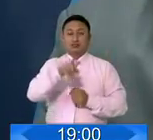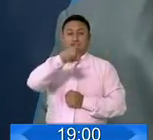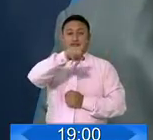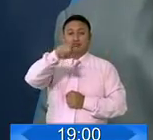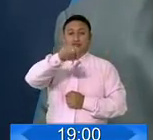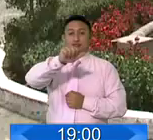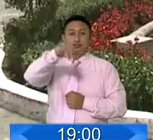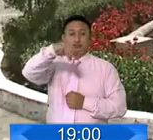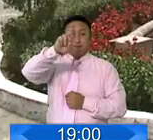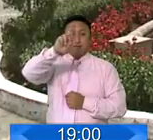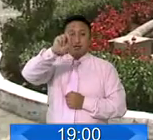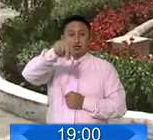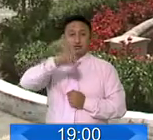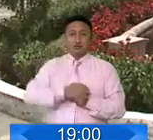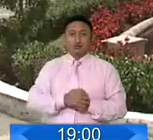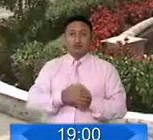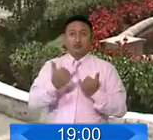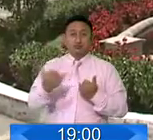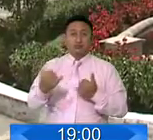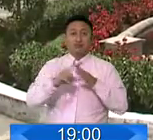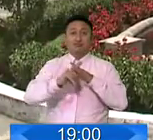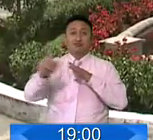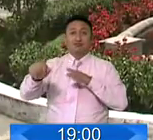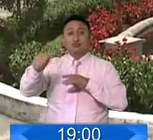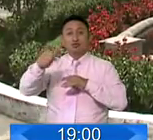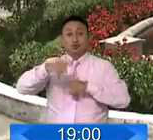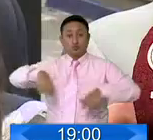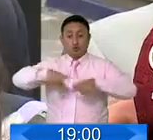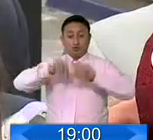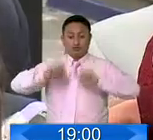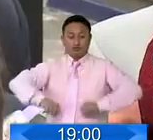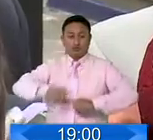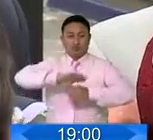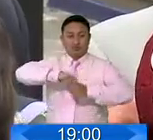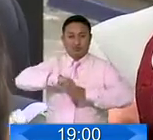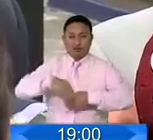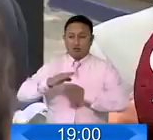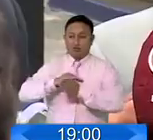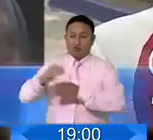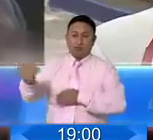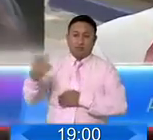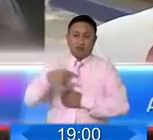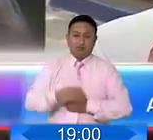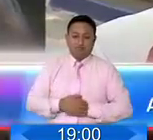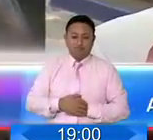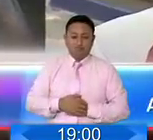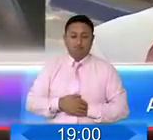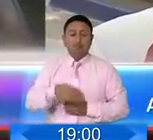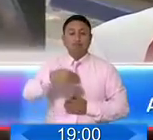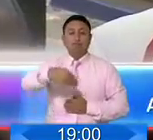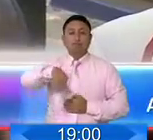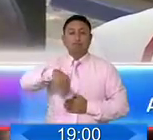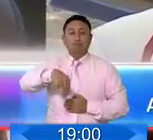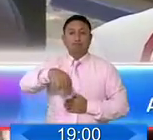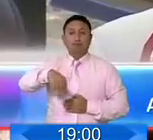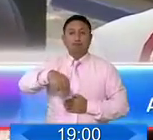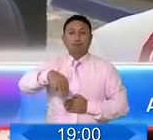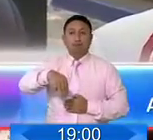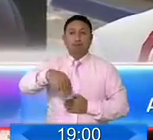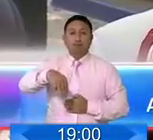fuera del país. El trámite se lo hará a través de Cancillería. El día miércoles está confirmado, el